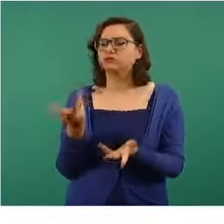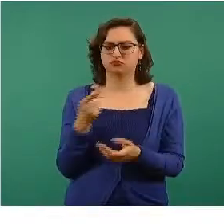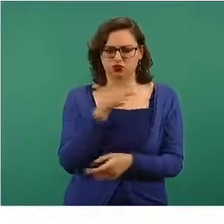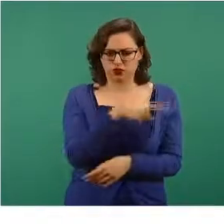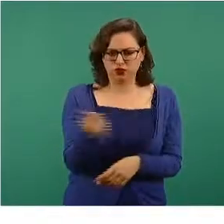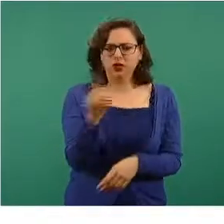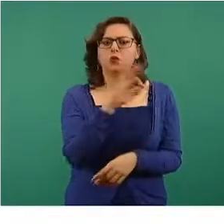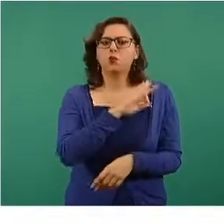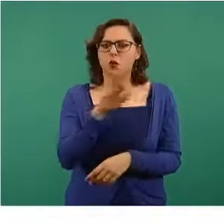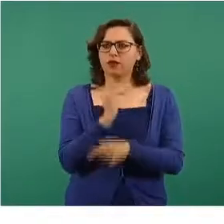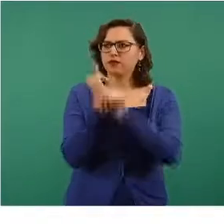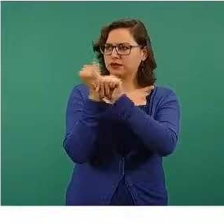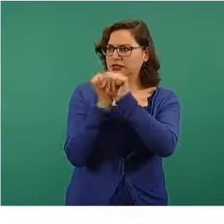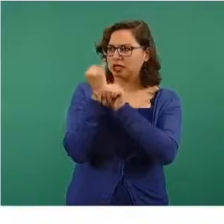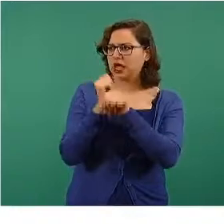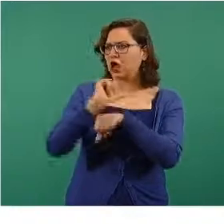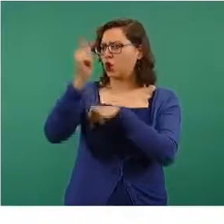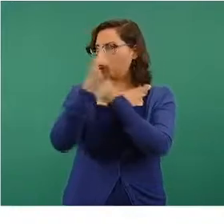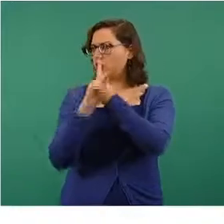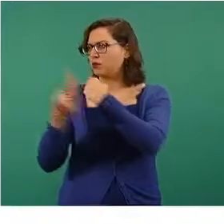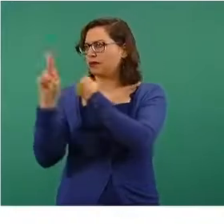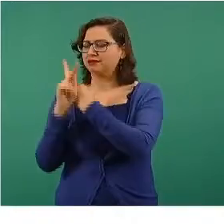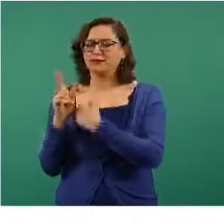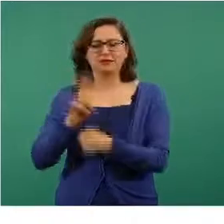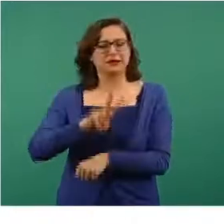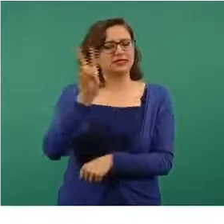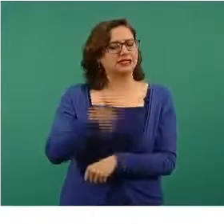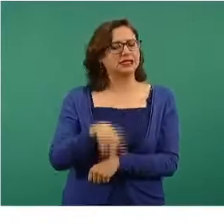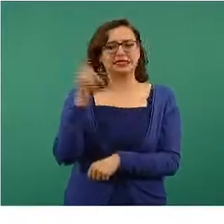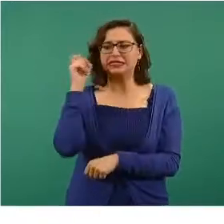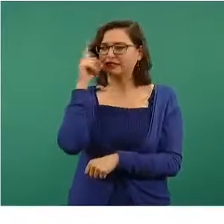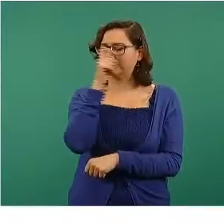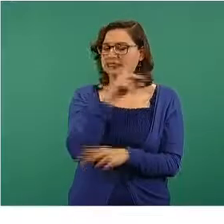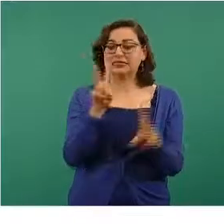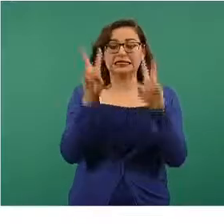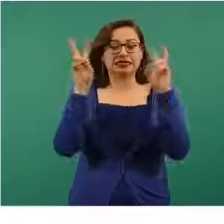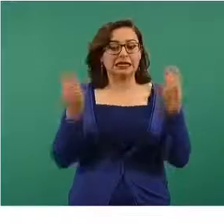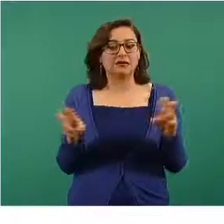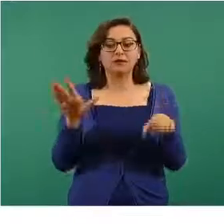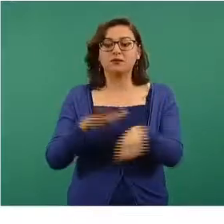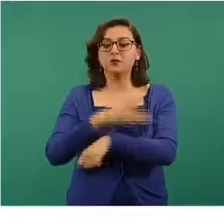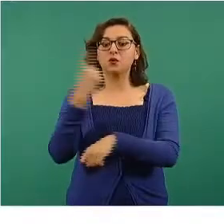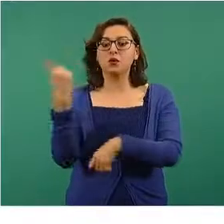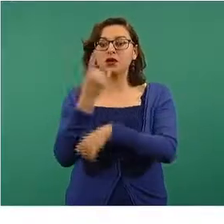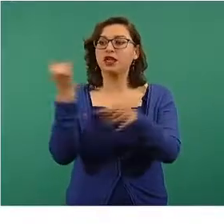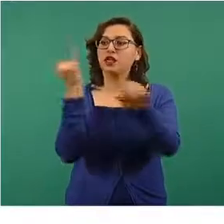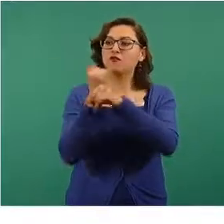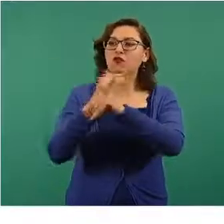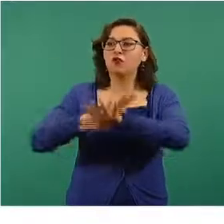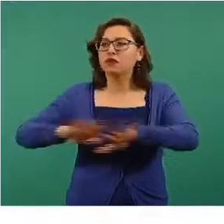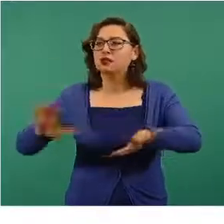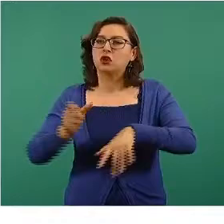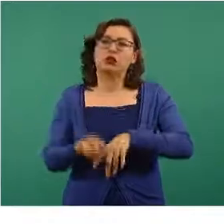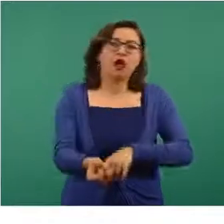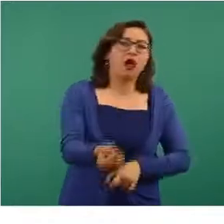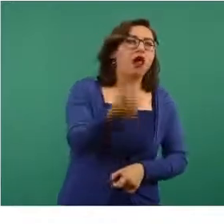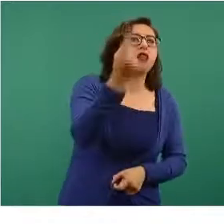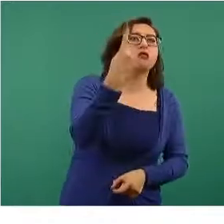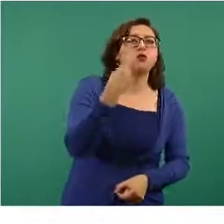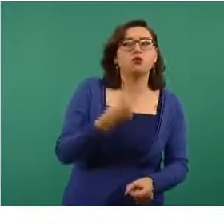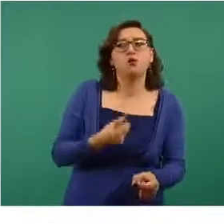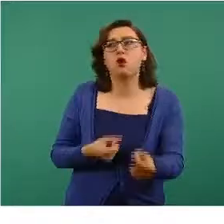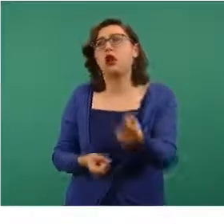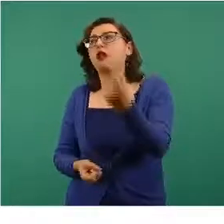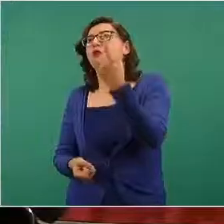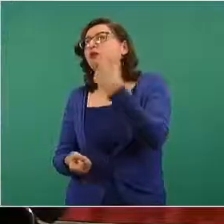busquen qué es lo que está pasando en los países y es muy difícil. Es muy difícil porque son reportes aislados, es muy difícil encontrar países